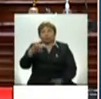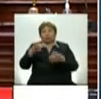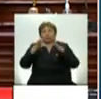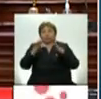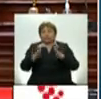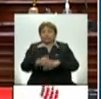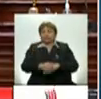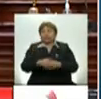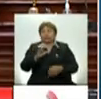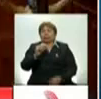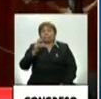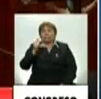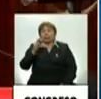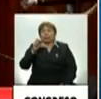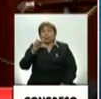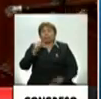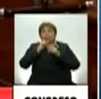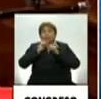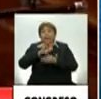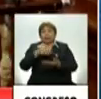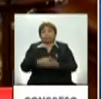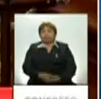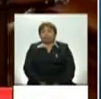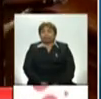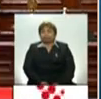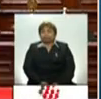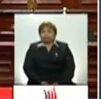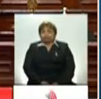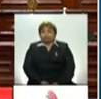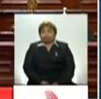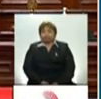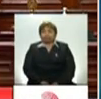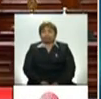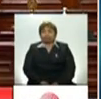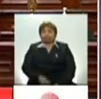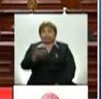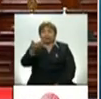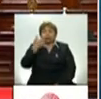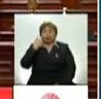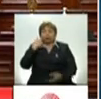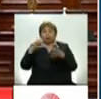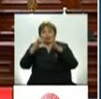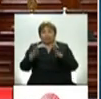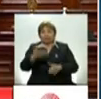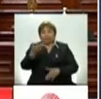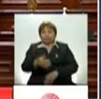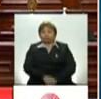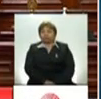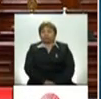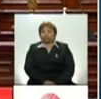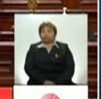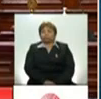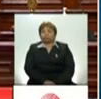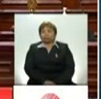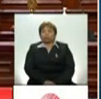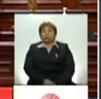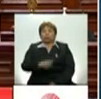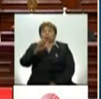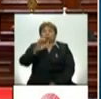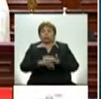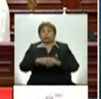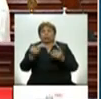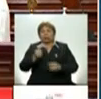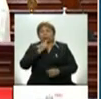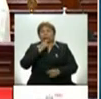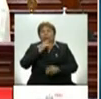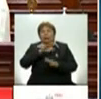trabajando no de hoy, sino de hace muchos años. Pero yo he ganado en la mayoría de circunscripciones a nivel nacional. Uh-huh. Hemos